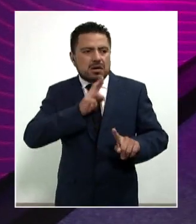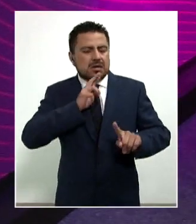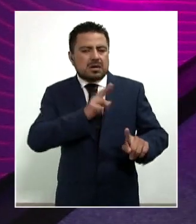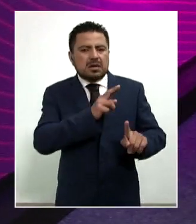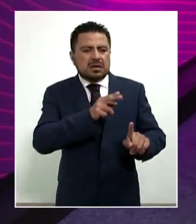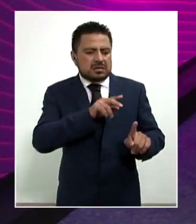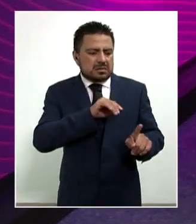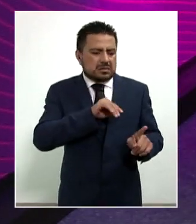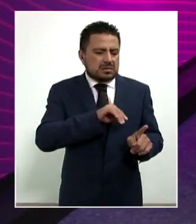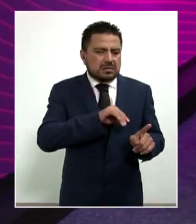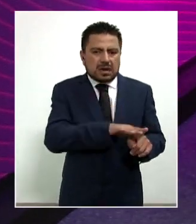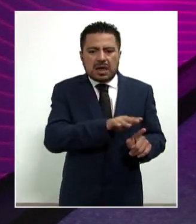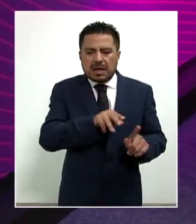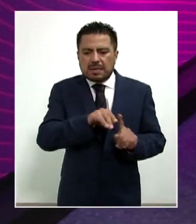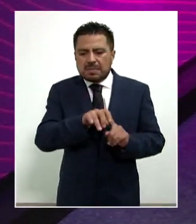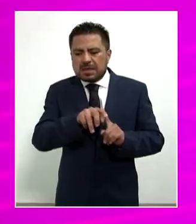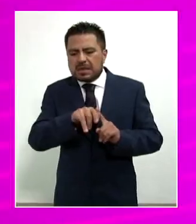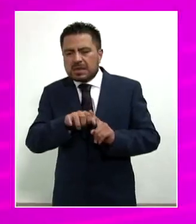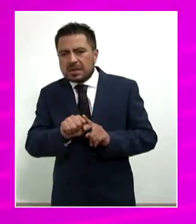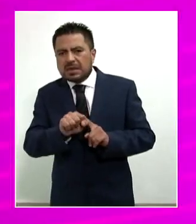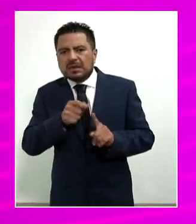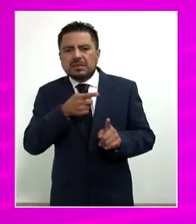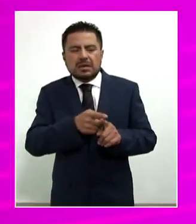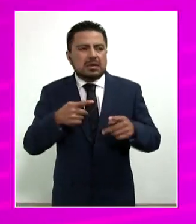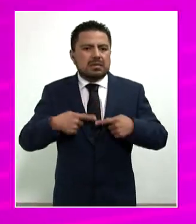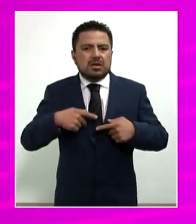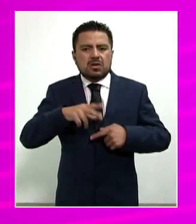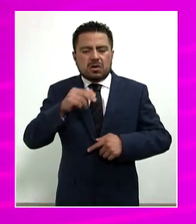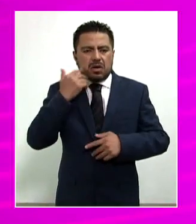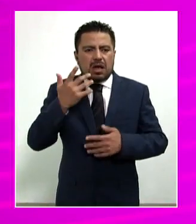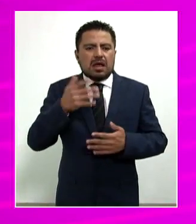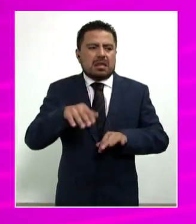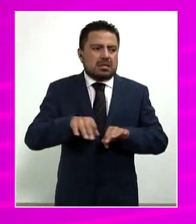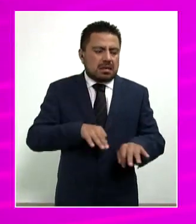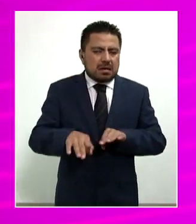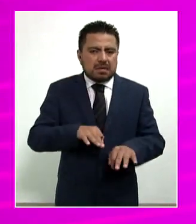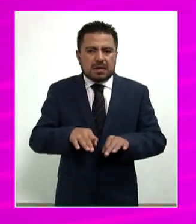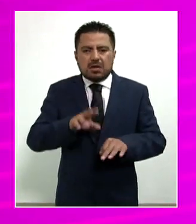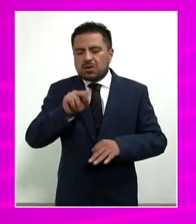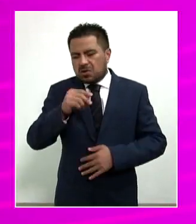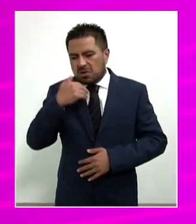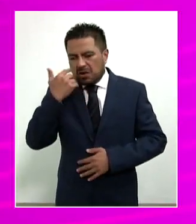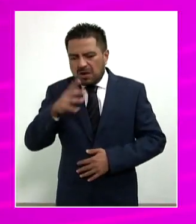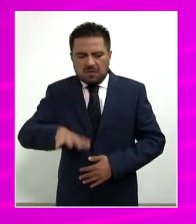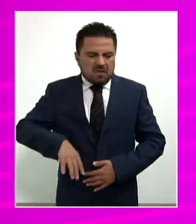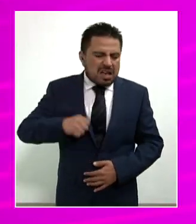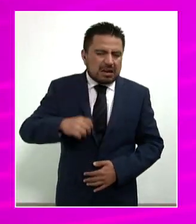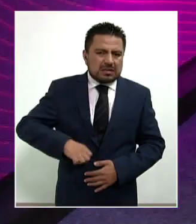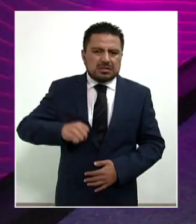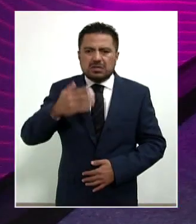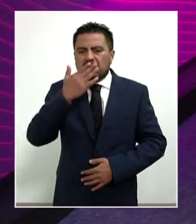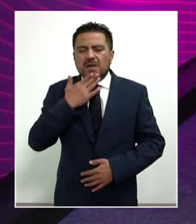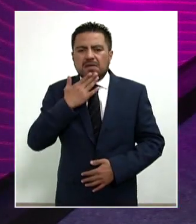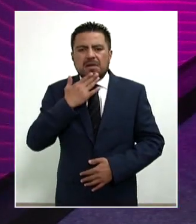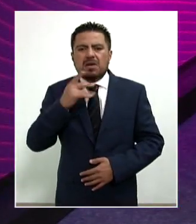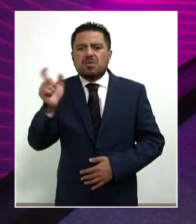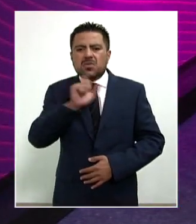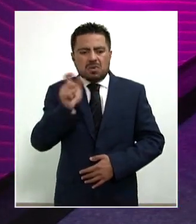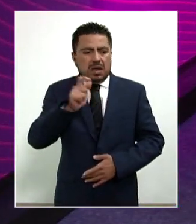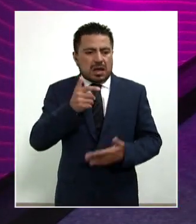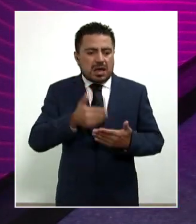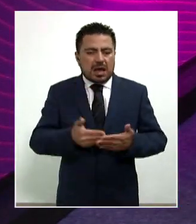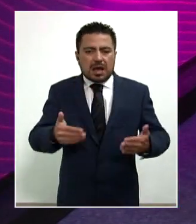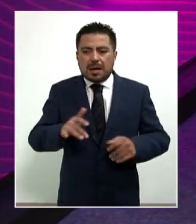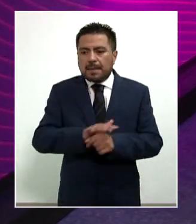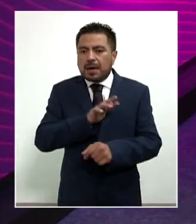se infiere que son ninis, porque se infiere que es gente que no quiere trabajar, que no se esfuerza, cuando en realidad